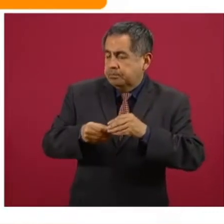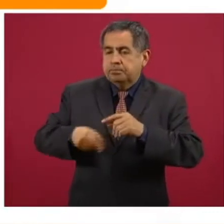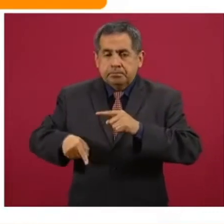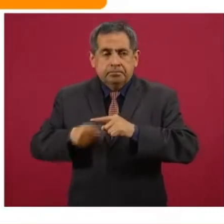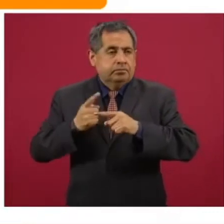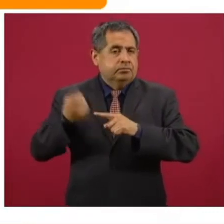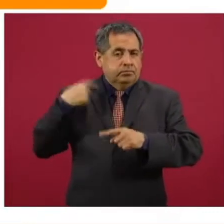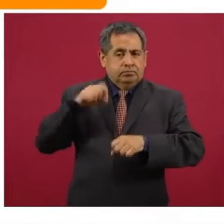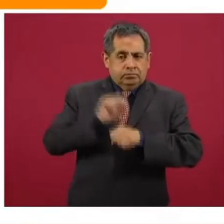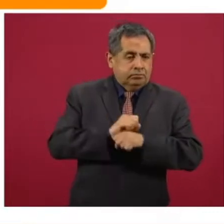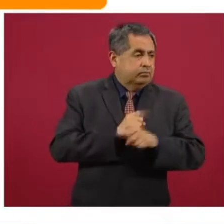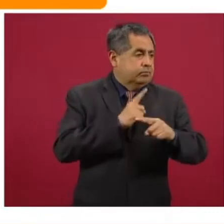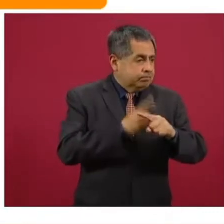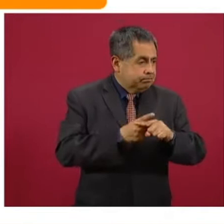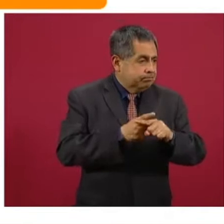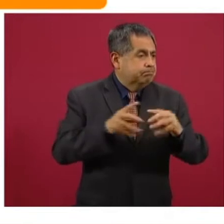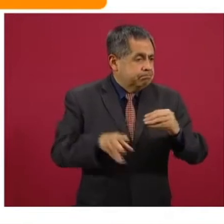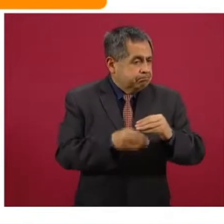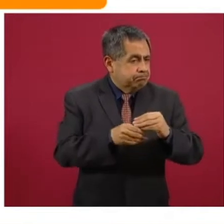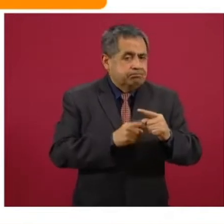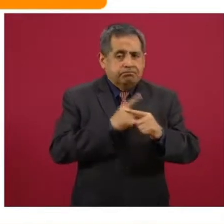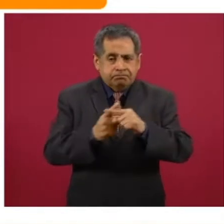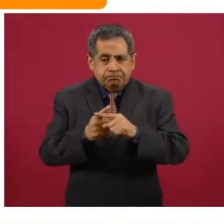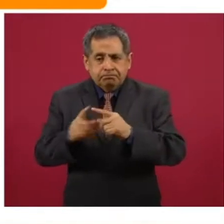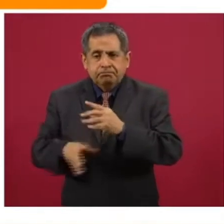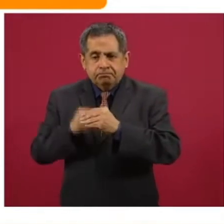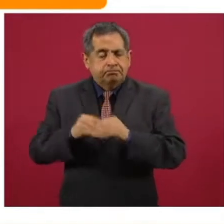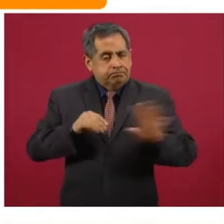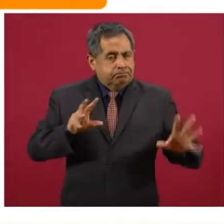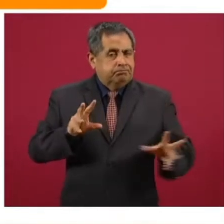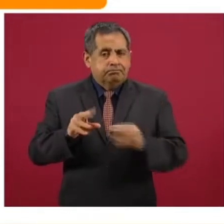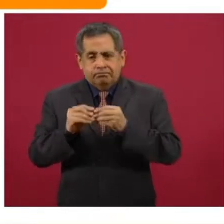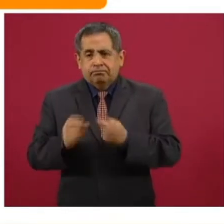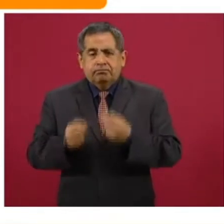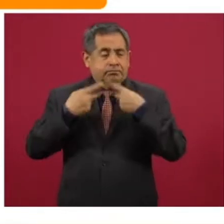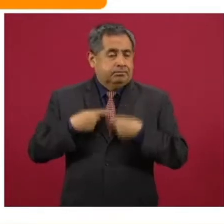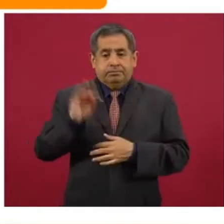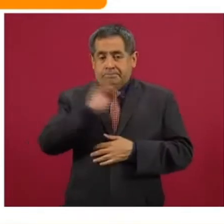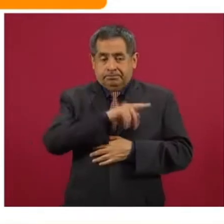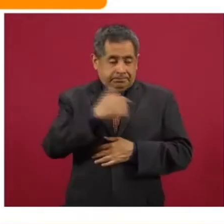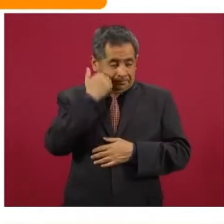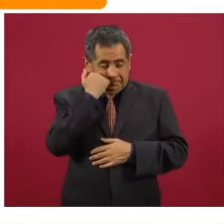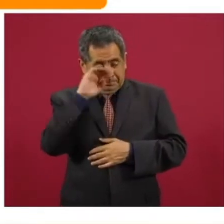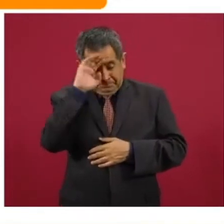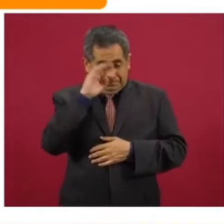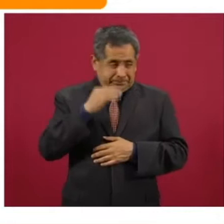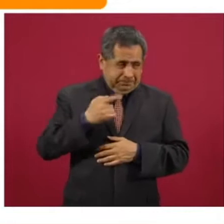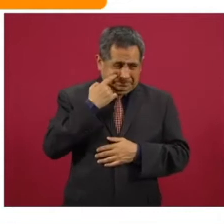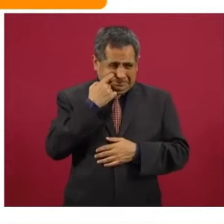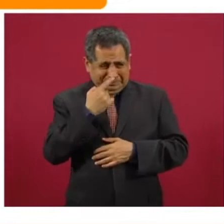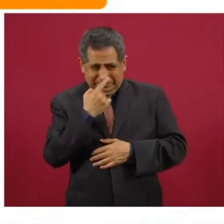cada semana. Las personas enfermas son detectadas y de inicio, si tienen los síntomas característicos